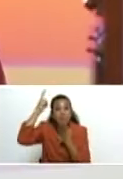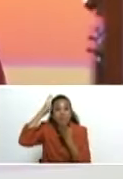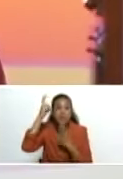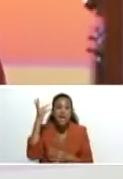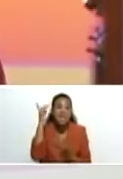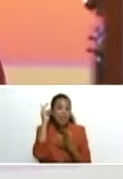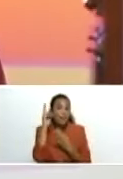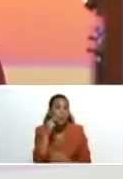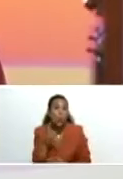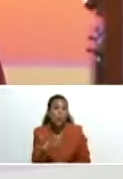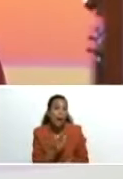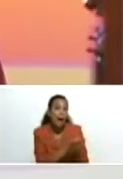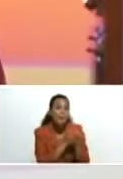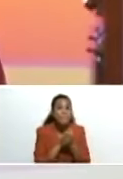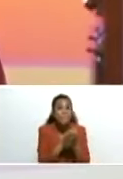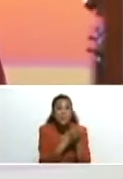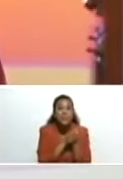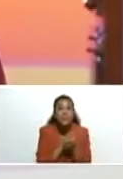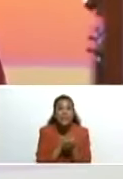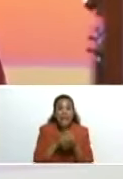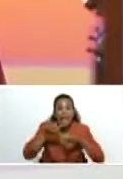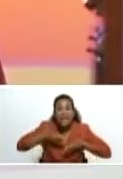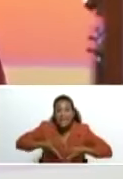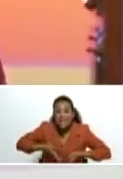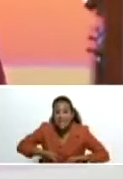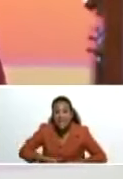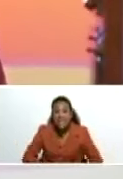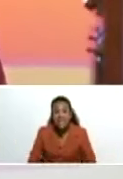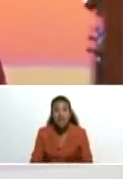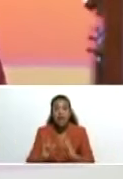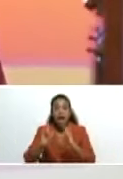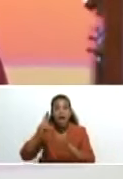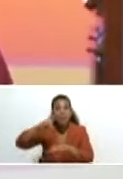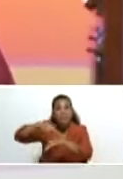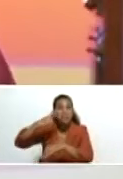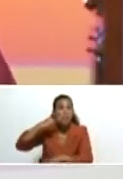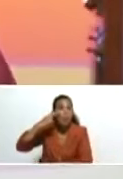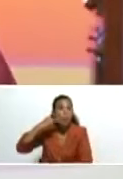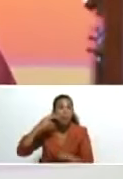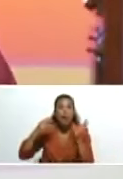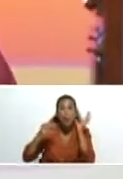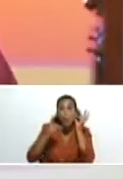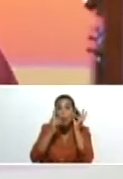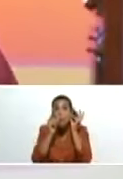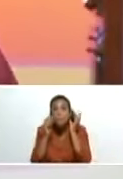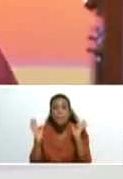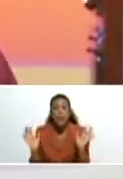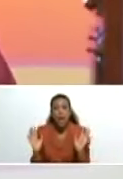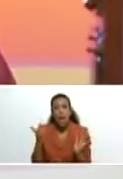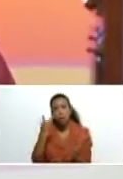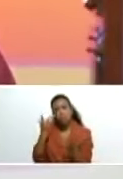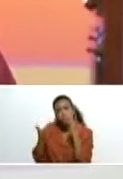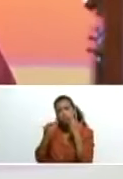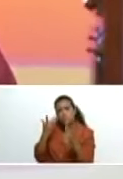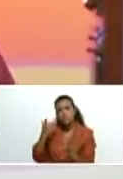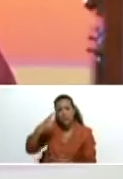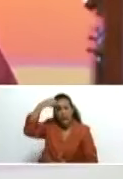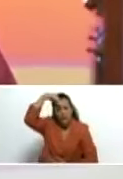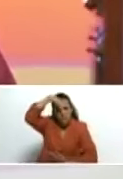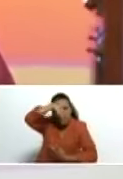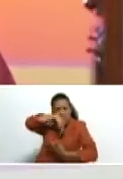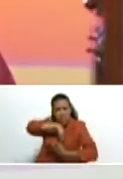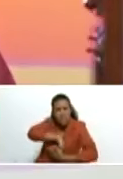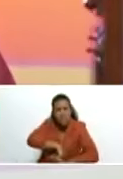afrodescendientes, con sus amiguitos hijos de esclavas y de esclavos. Y entonces eso le generaba a él, hombre rebelde,